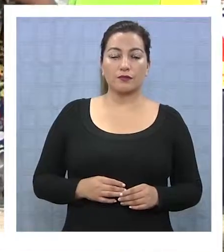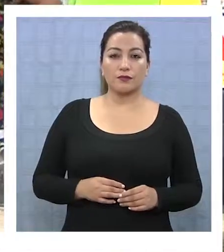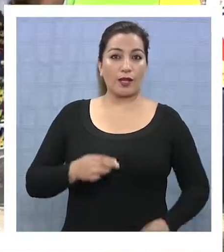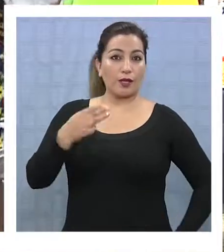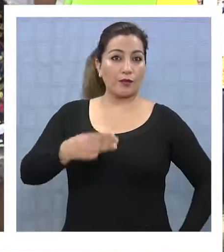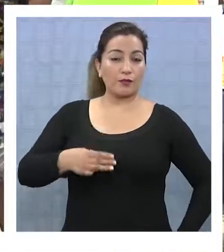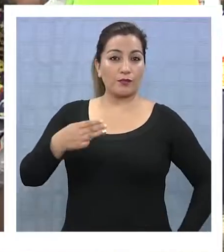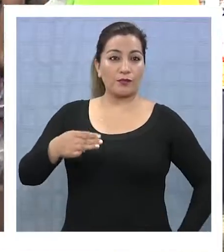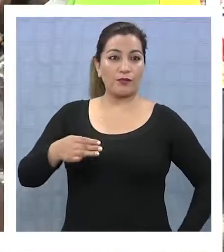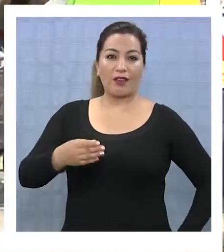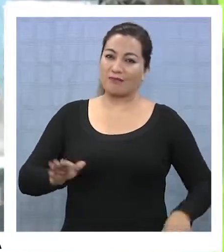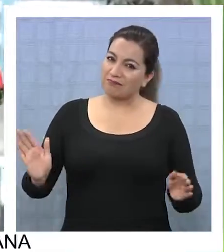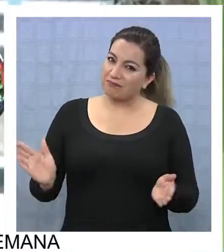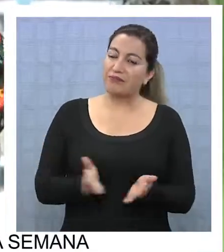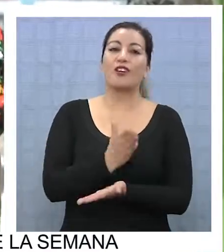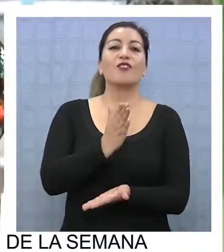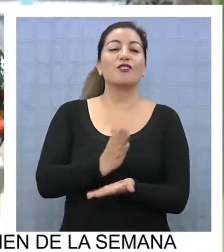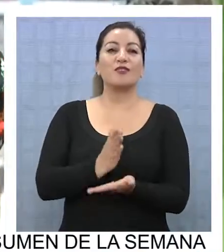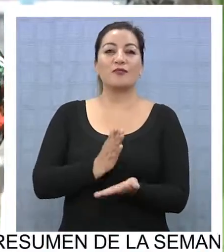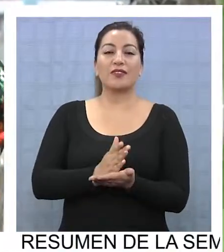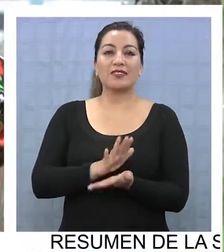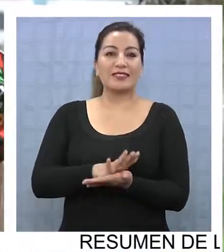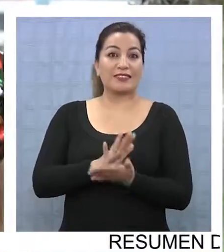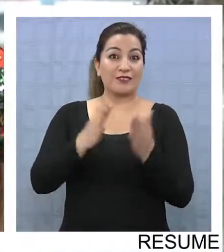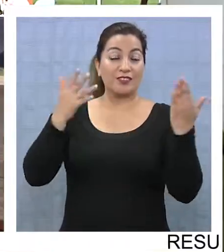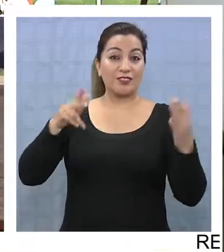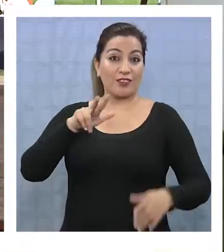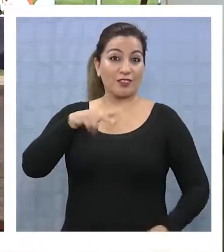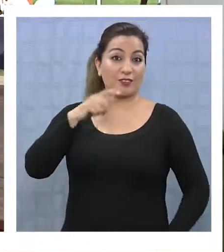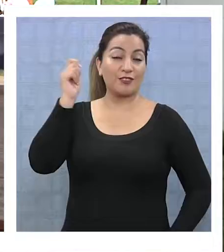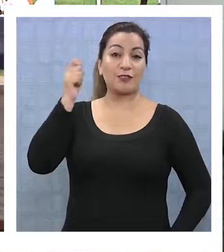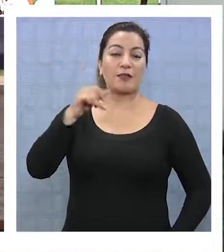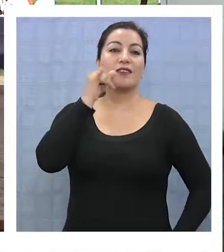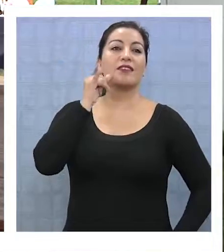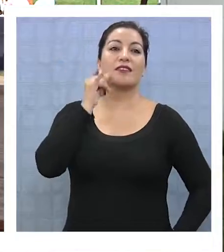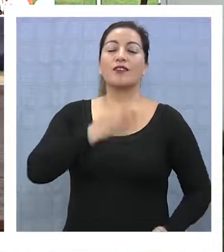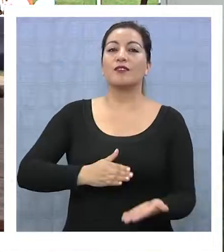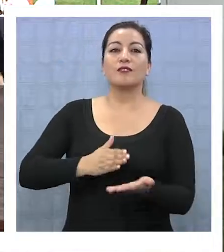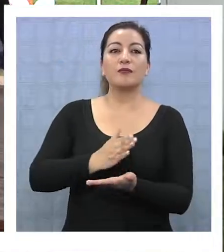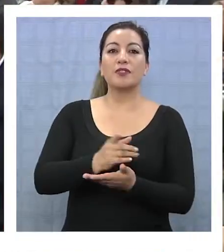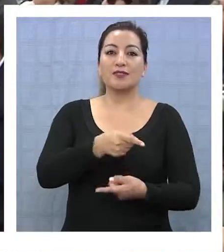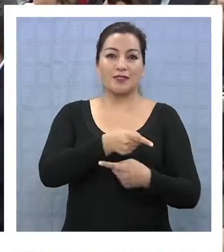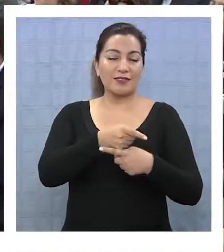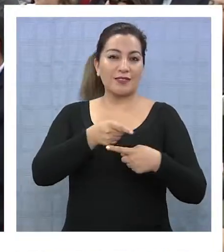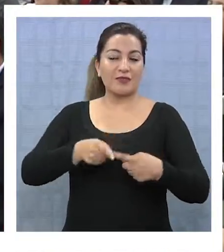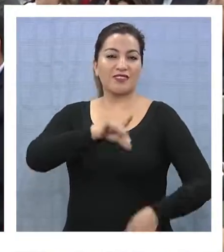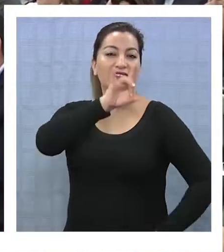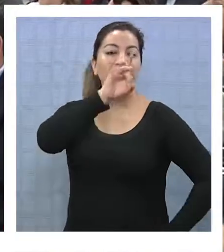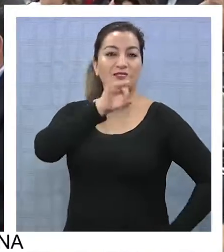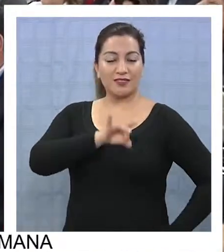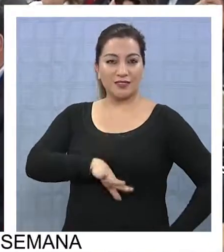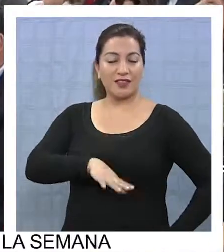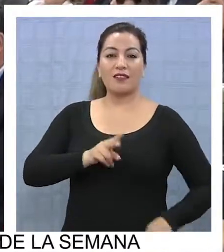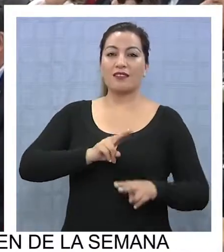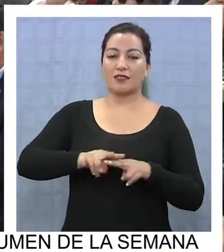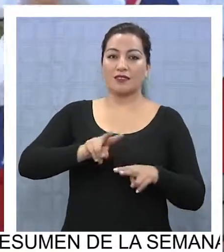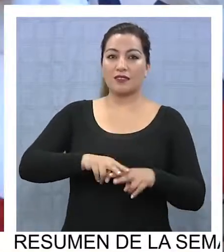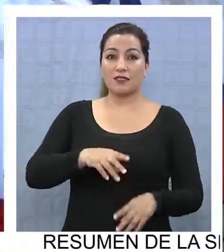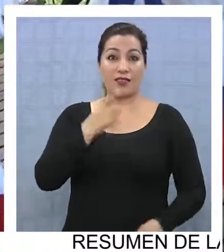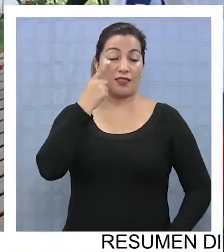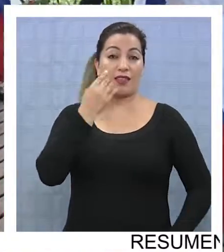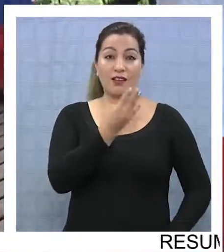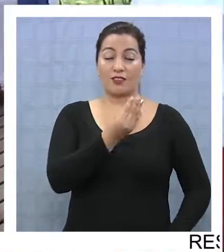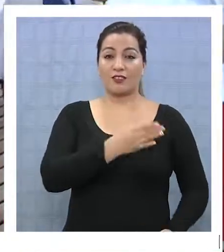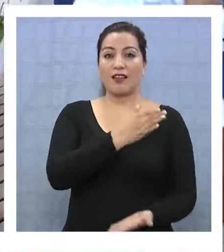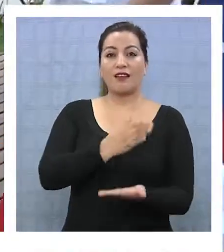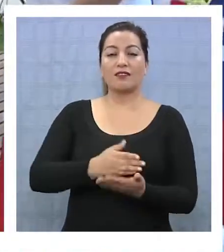La Municipalidad de Olvamos a las celebraciones de fiestas patrias en Iquique con el lanzamiento de la Semana de la Chilenidad que se realizará desde el